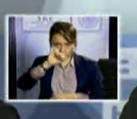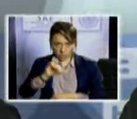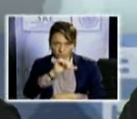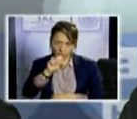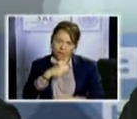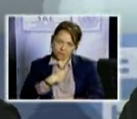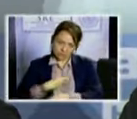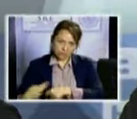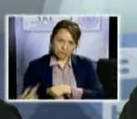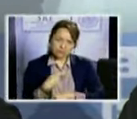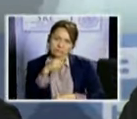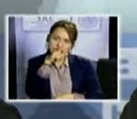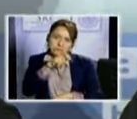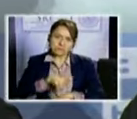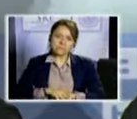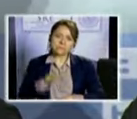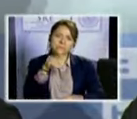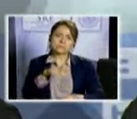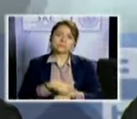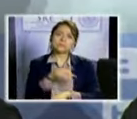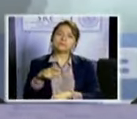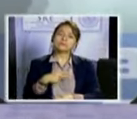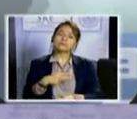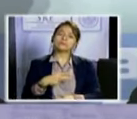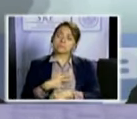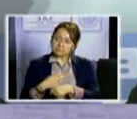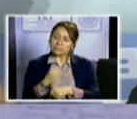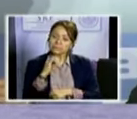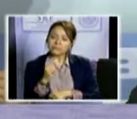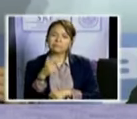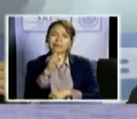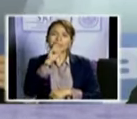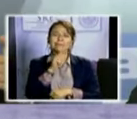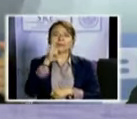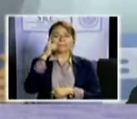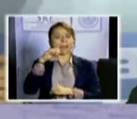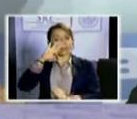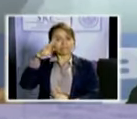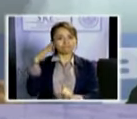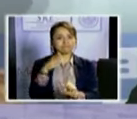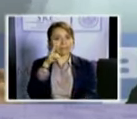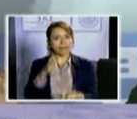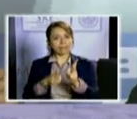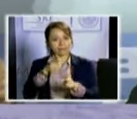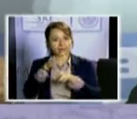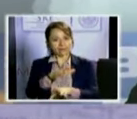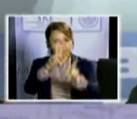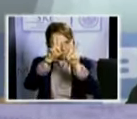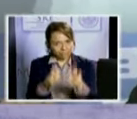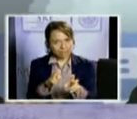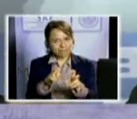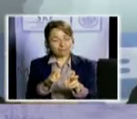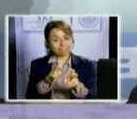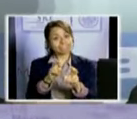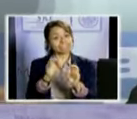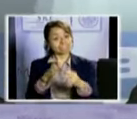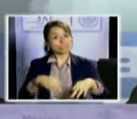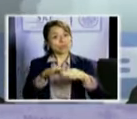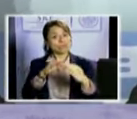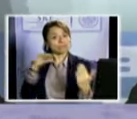poner este tema en la agenda nacional. Yo quisiera partir un poquito más atrás